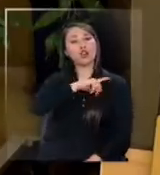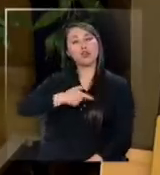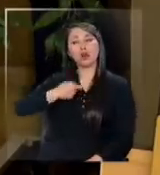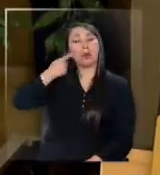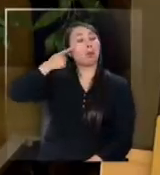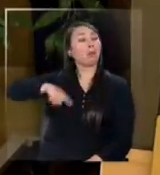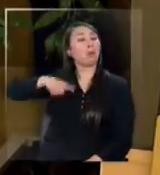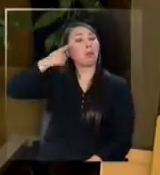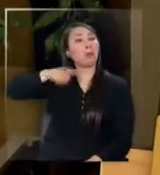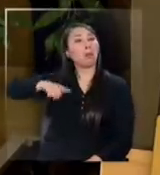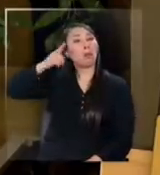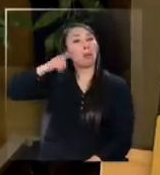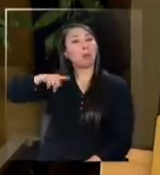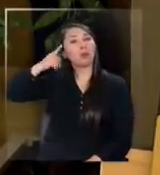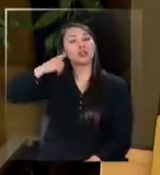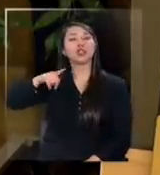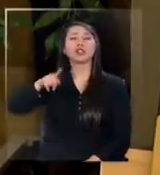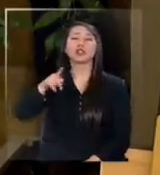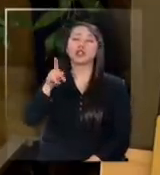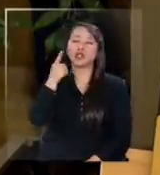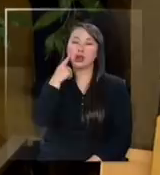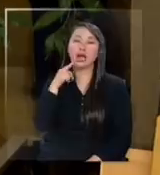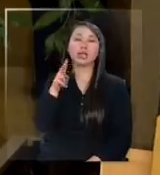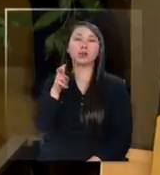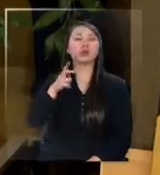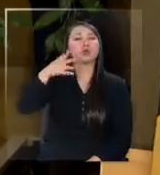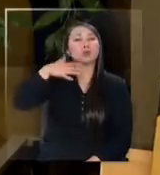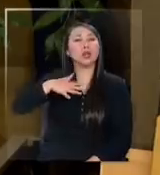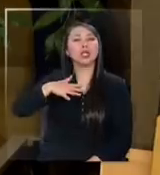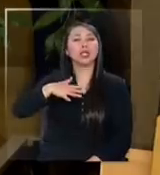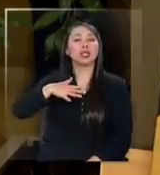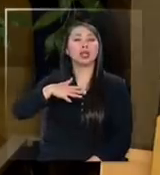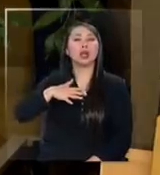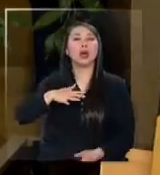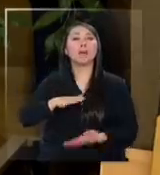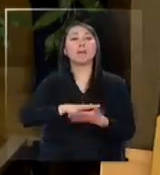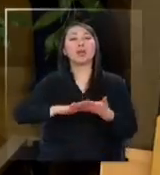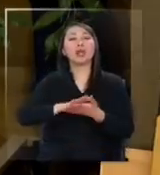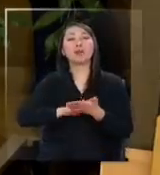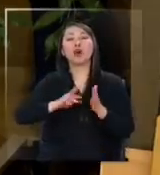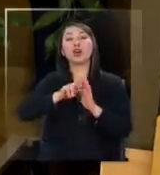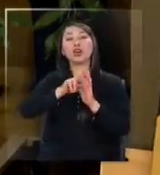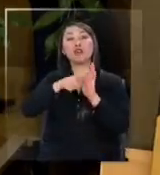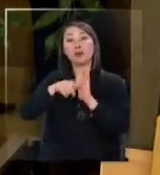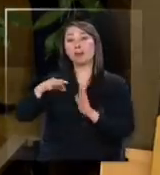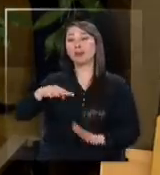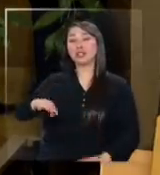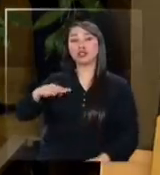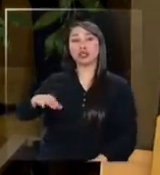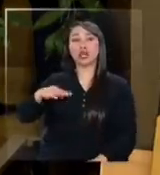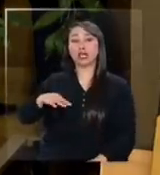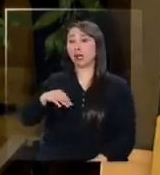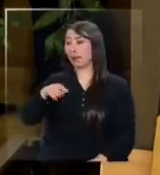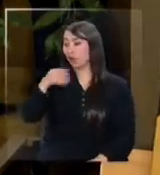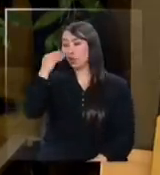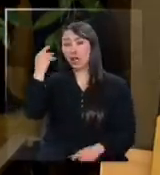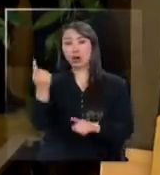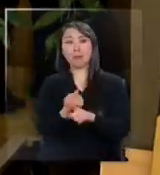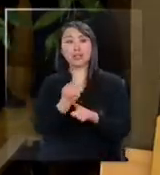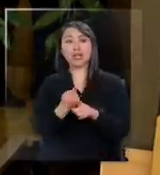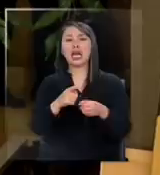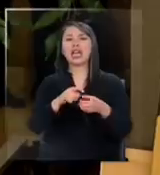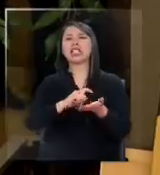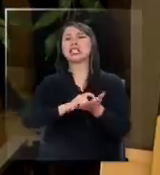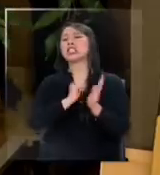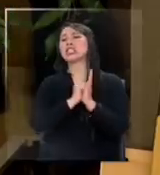gobierno. Y yo creo que hay cuestiones que son esenciales. Por ejemplo, yo creo que hay un sentido común que la reforma previsional, que estaba en tabla para estos días, que la retiraron de